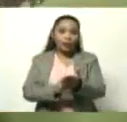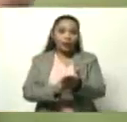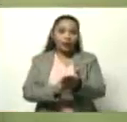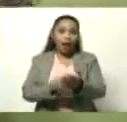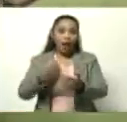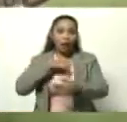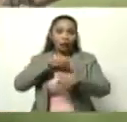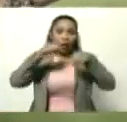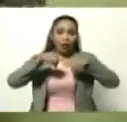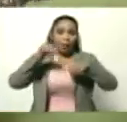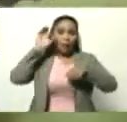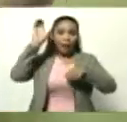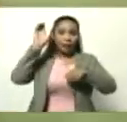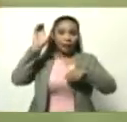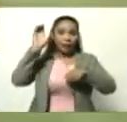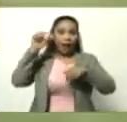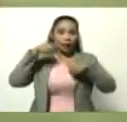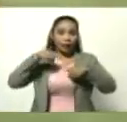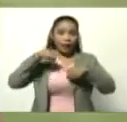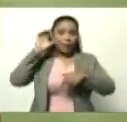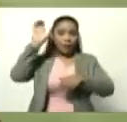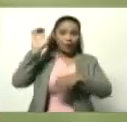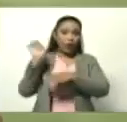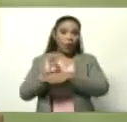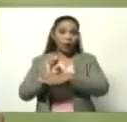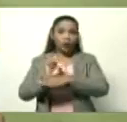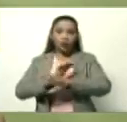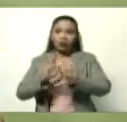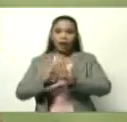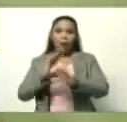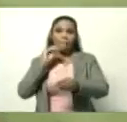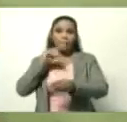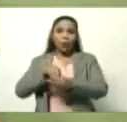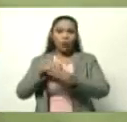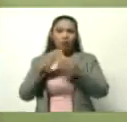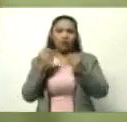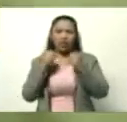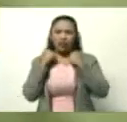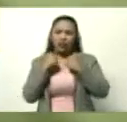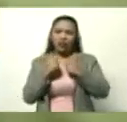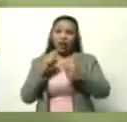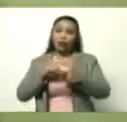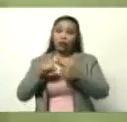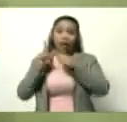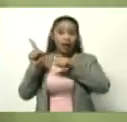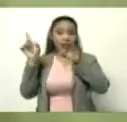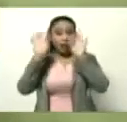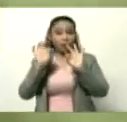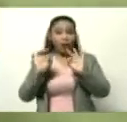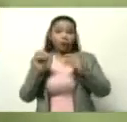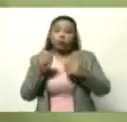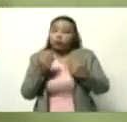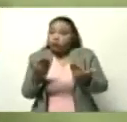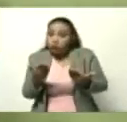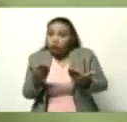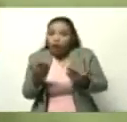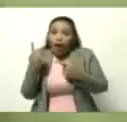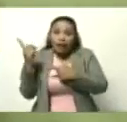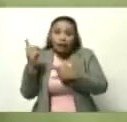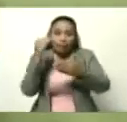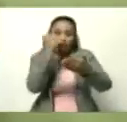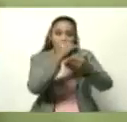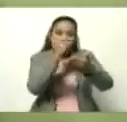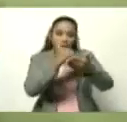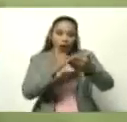nuestro país de hecho en el país en el calor ya se ha instalado con mucha fuerza entonces en ese sentido pues esta agenda